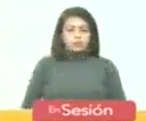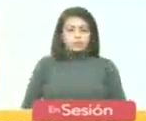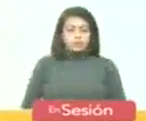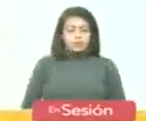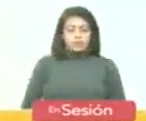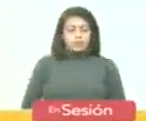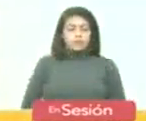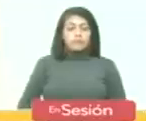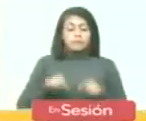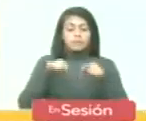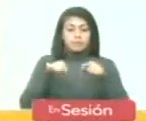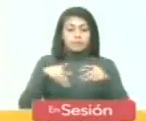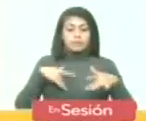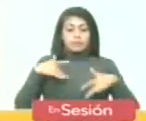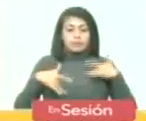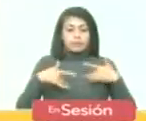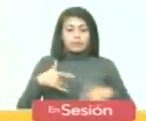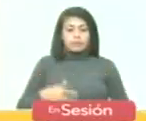Este evento